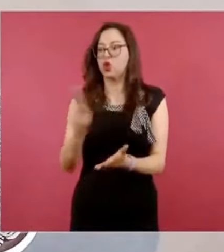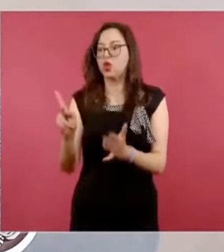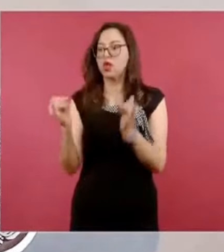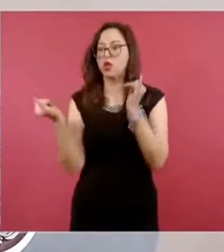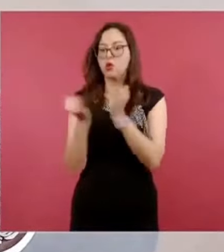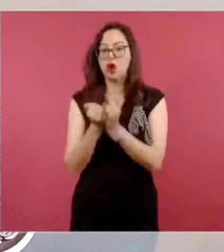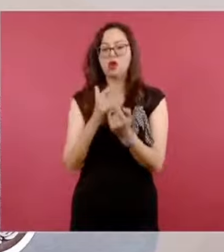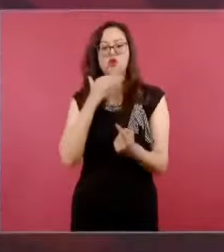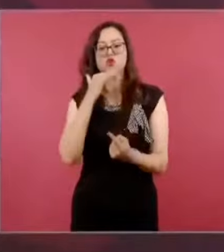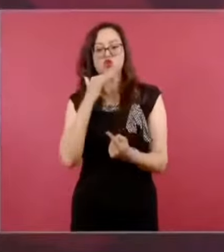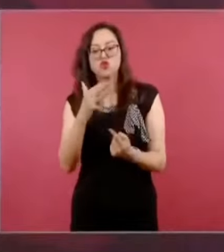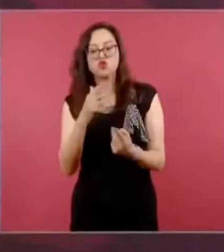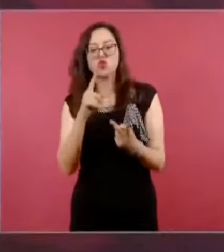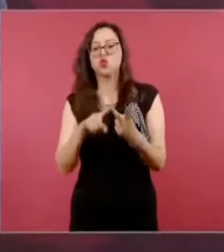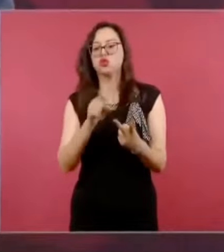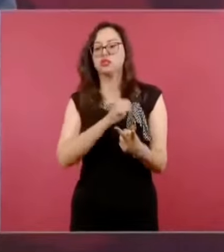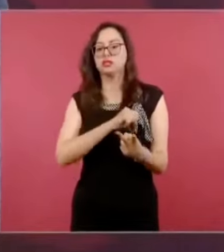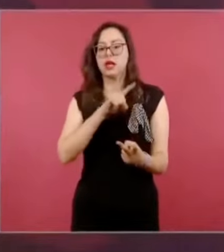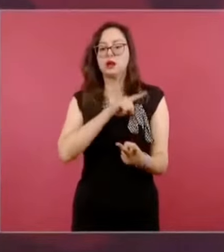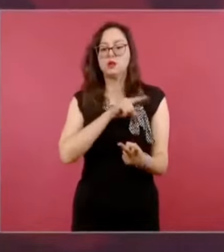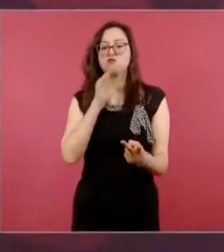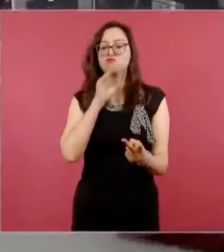pero que al final, ¿quién